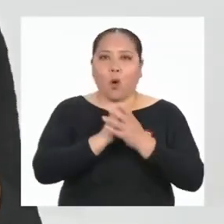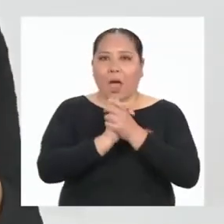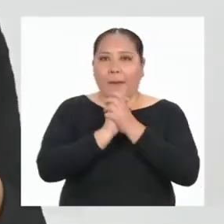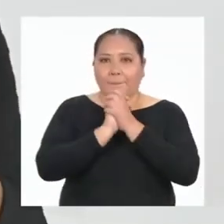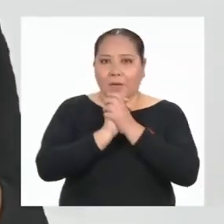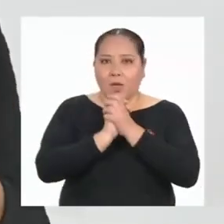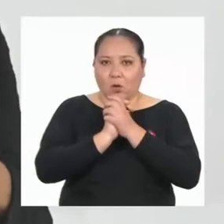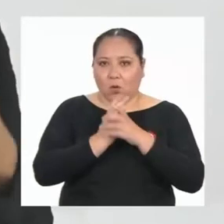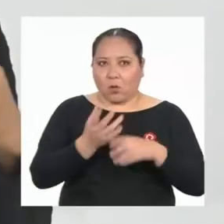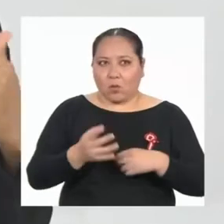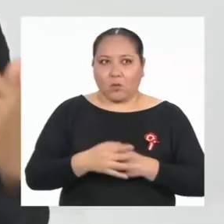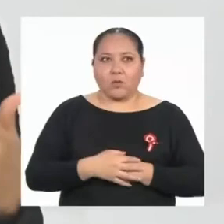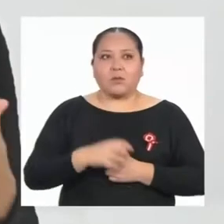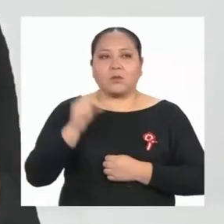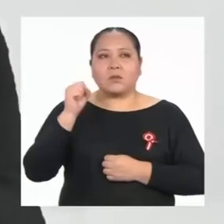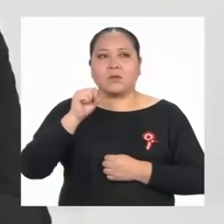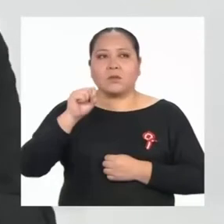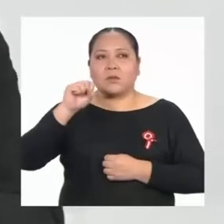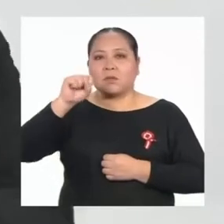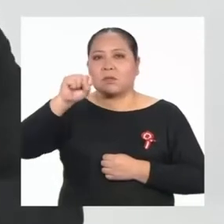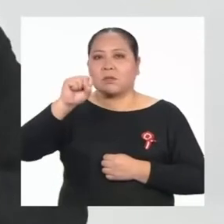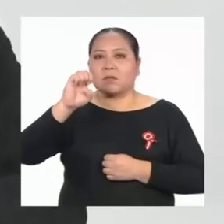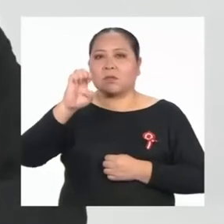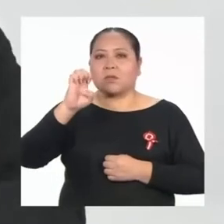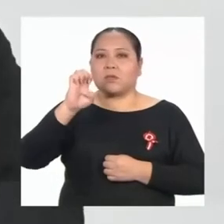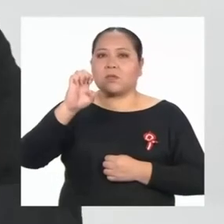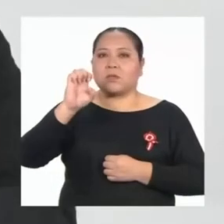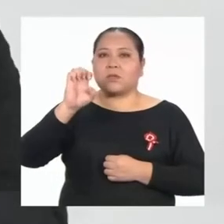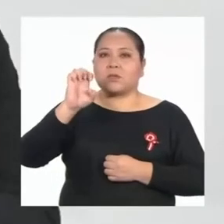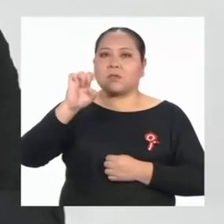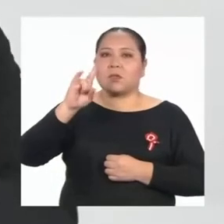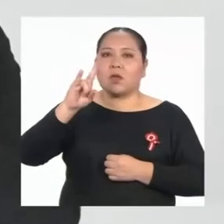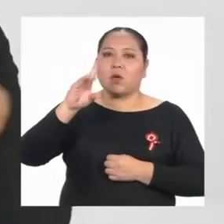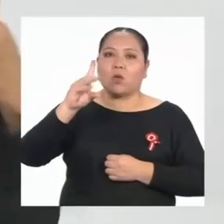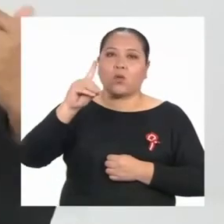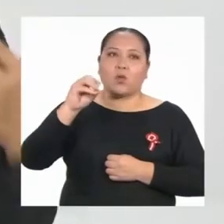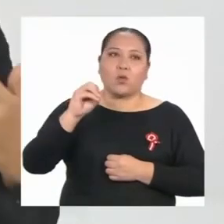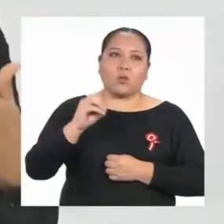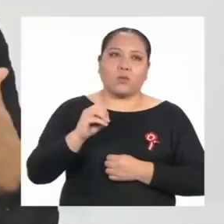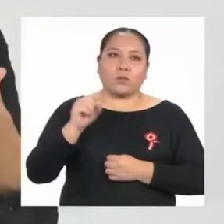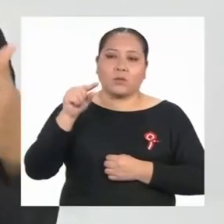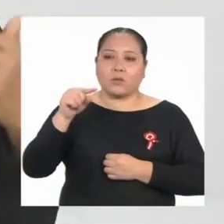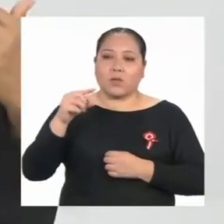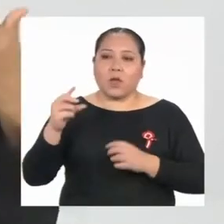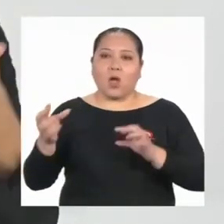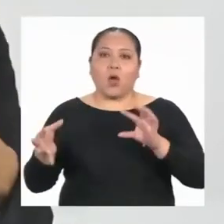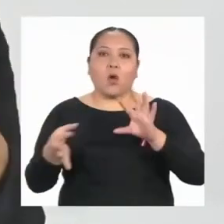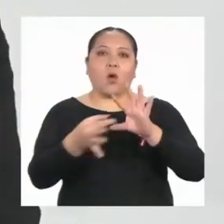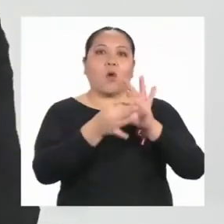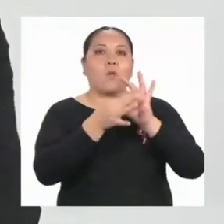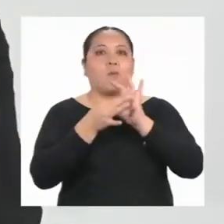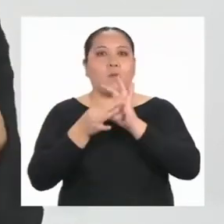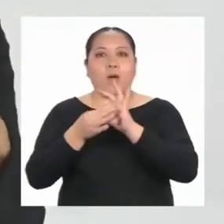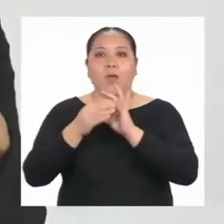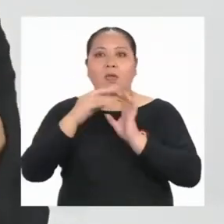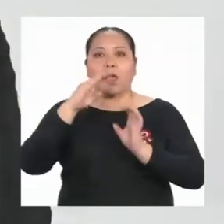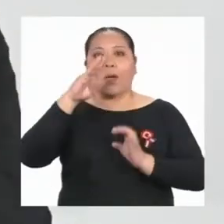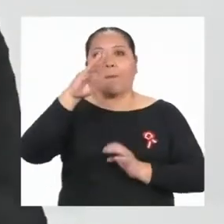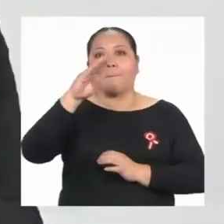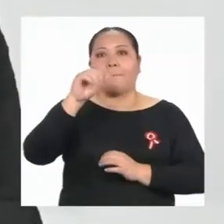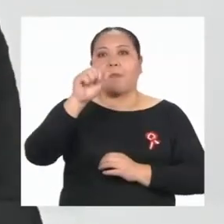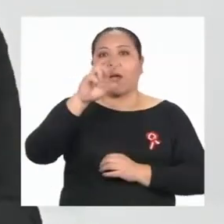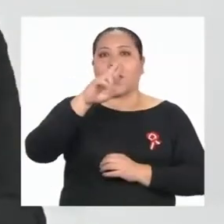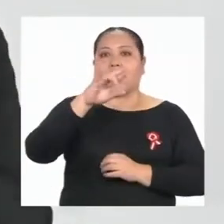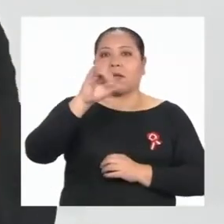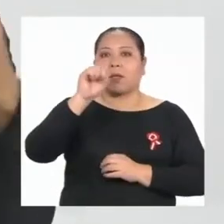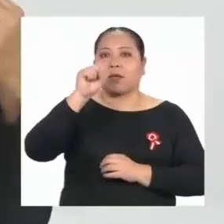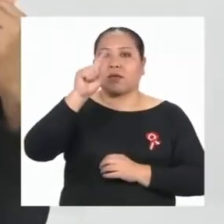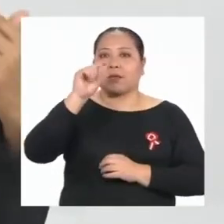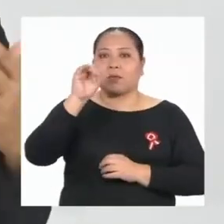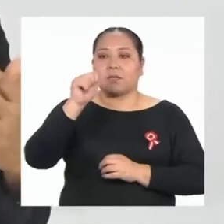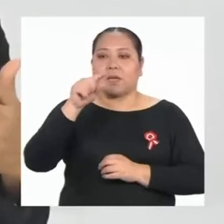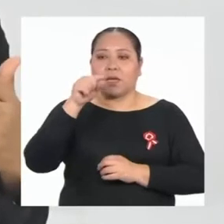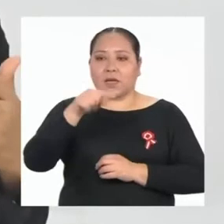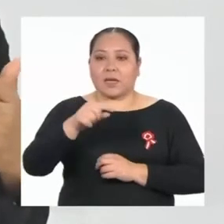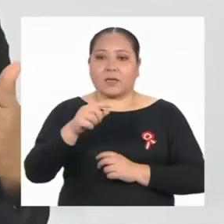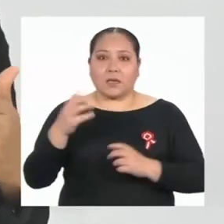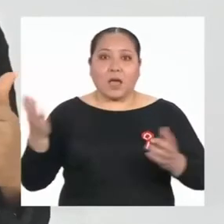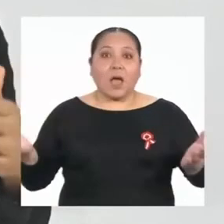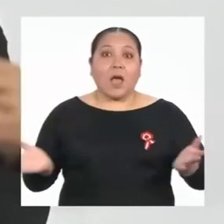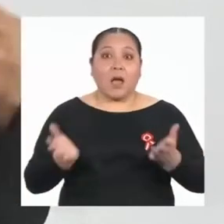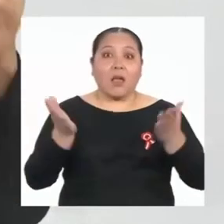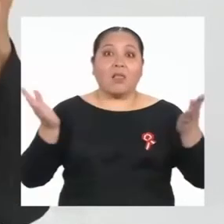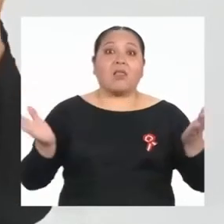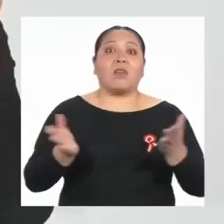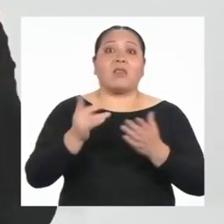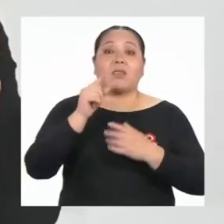en este caso, acompaña la palabra barrista, que se refiere al hincha de un equipo. Estos dos